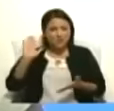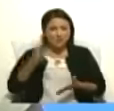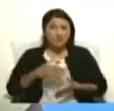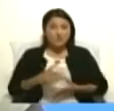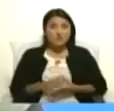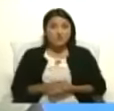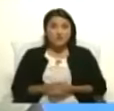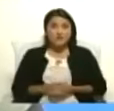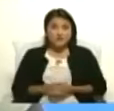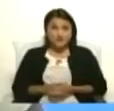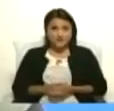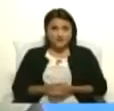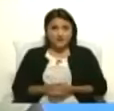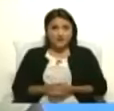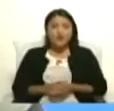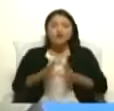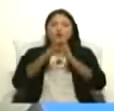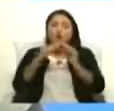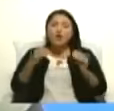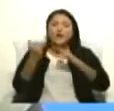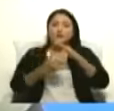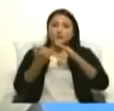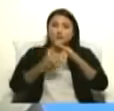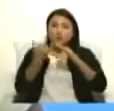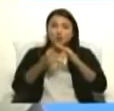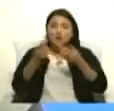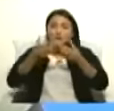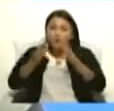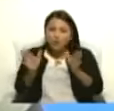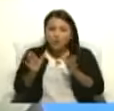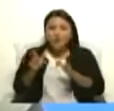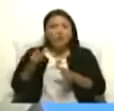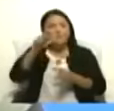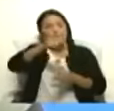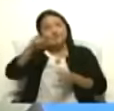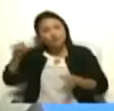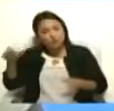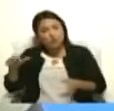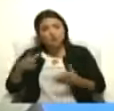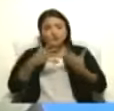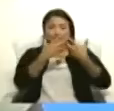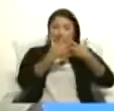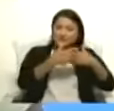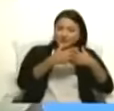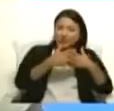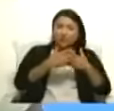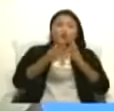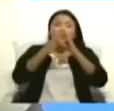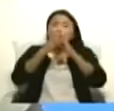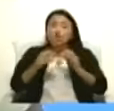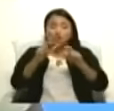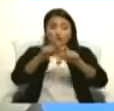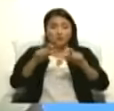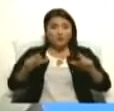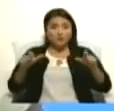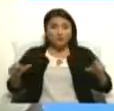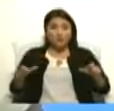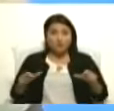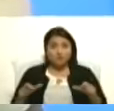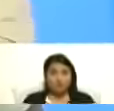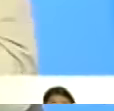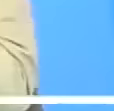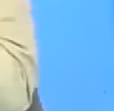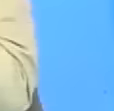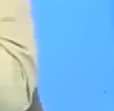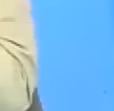involucrados todos los poderes públicos el poder popular la gente los empresarios todo lo que se haga